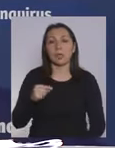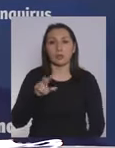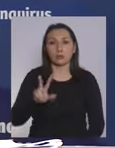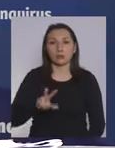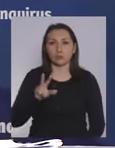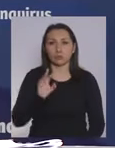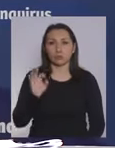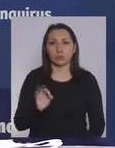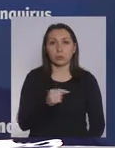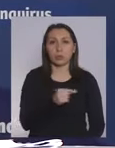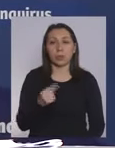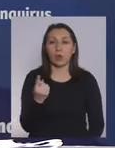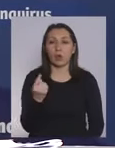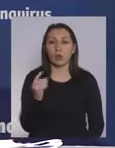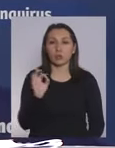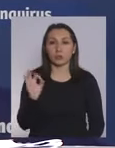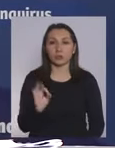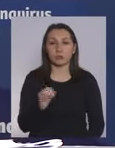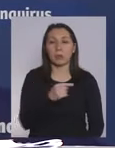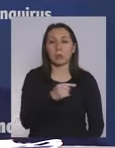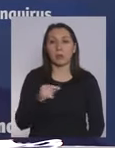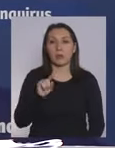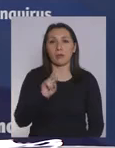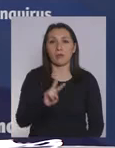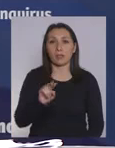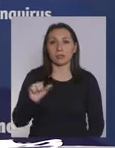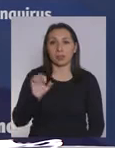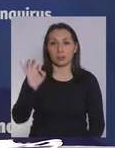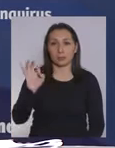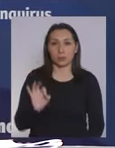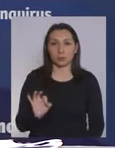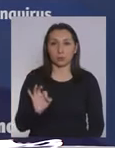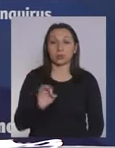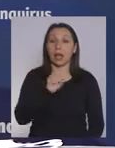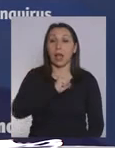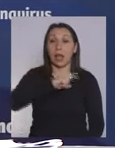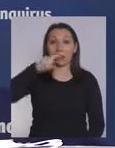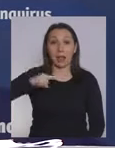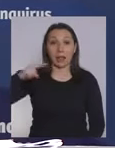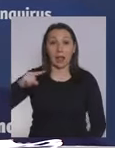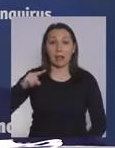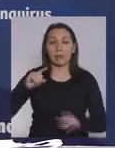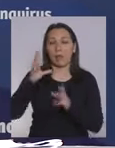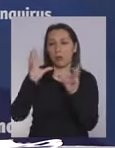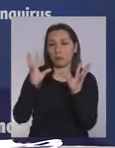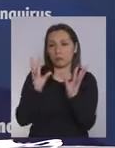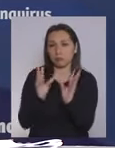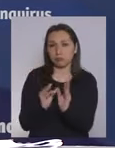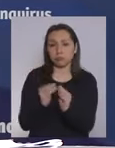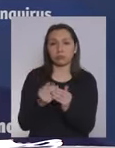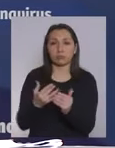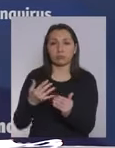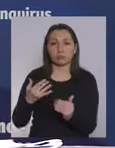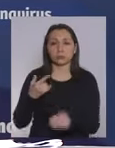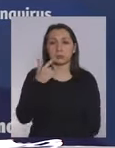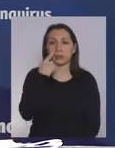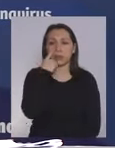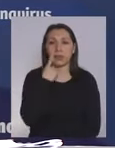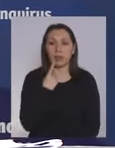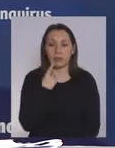menos 11 y menos 26% ataca más sobre todo en los últimos 7 días